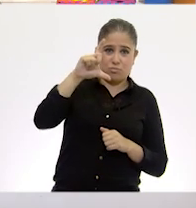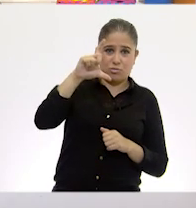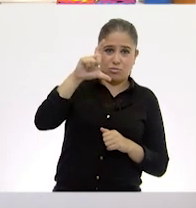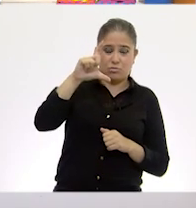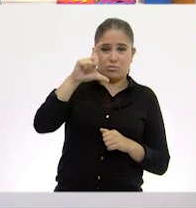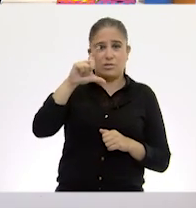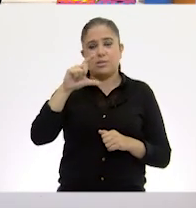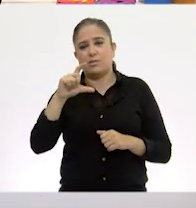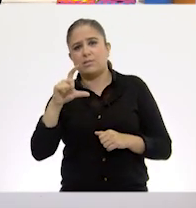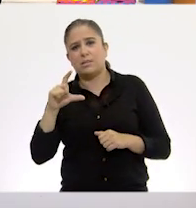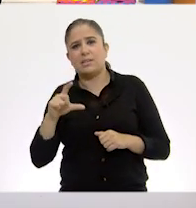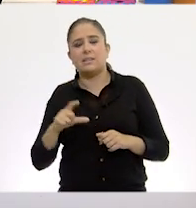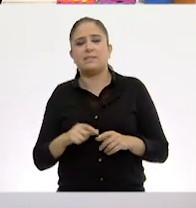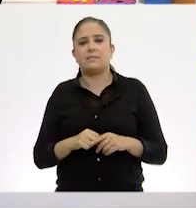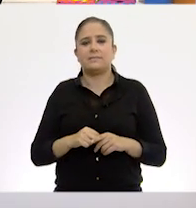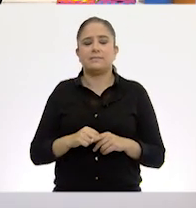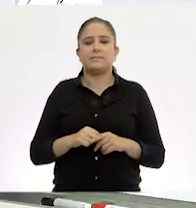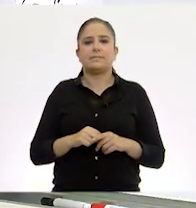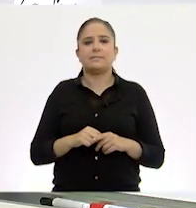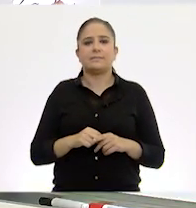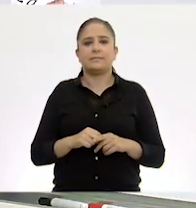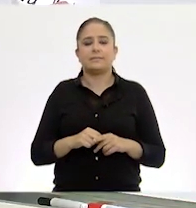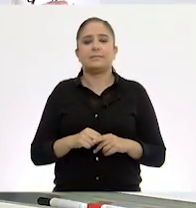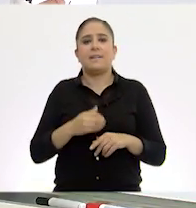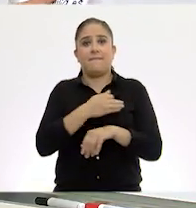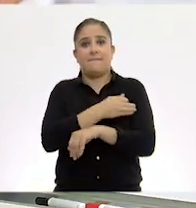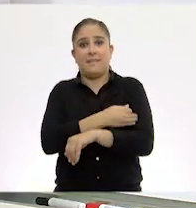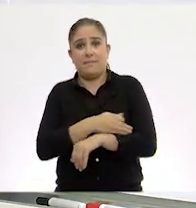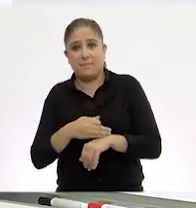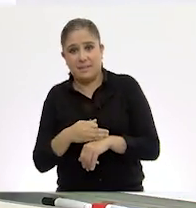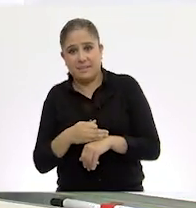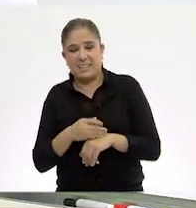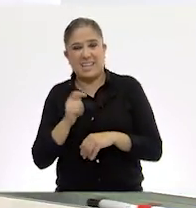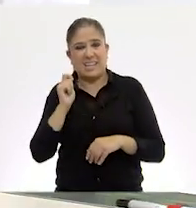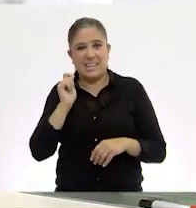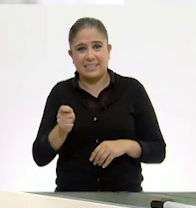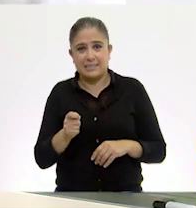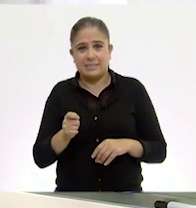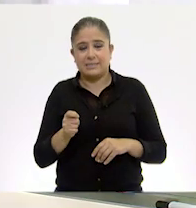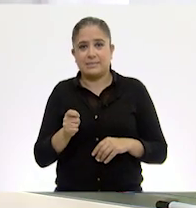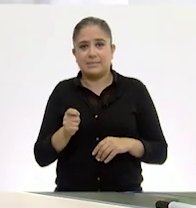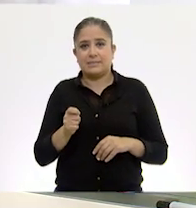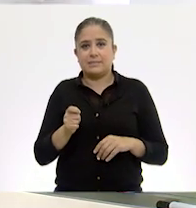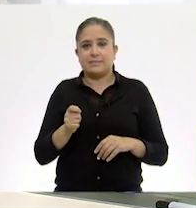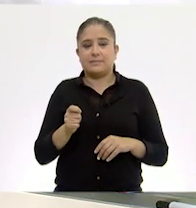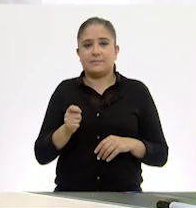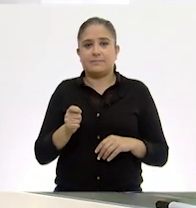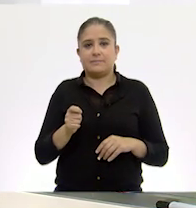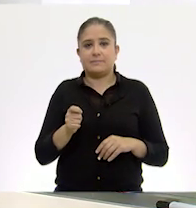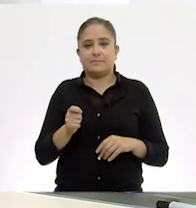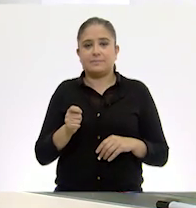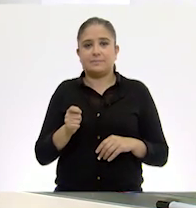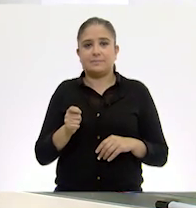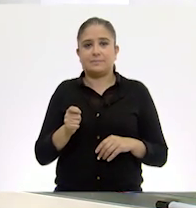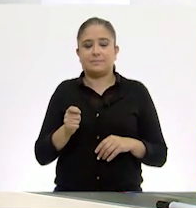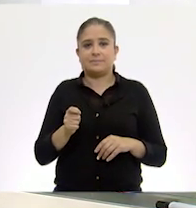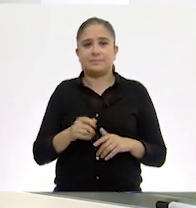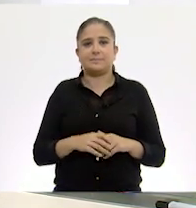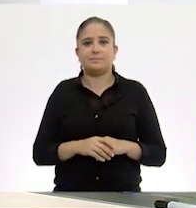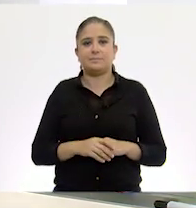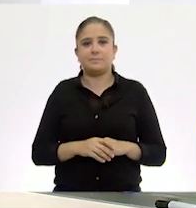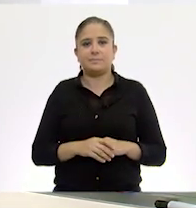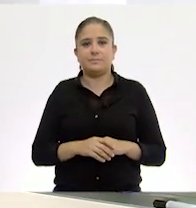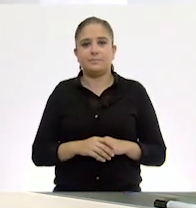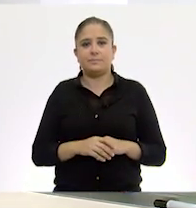mayúscula. Es un buen indicio. Exacto. Entonces, la familia, familia es... es... Voy a poner acá.